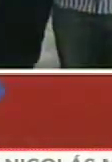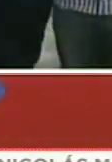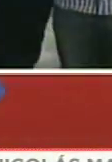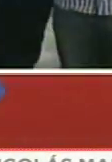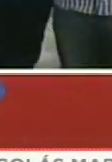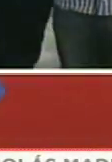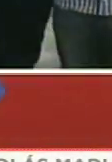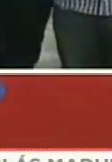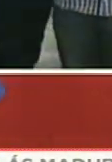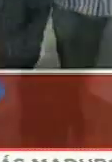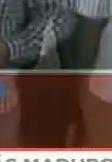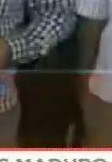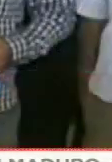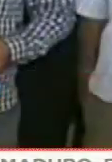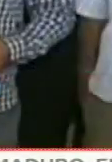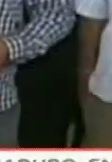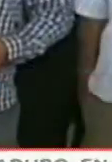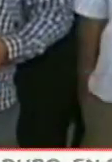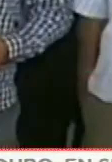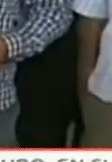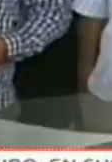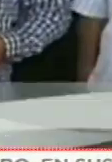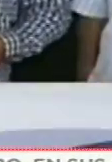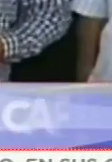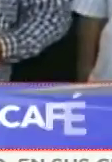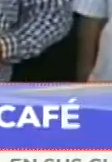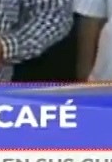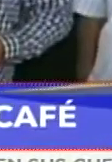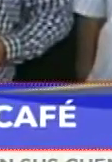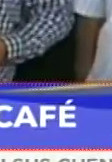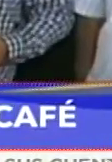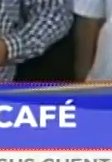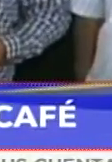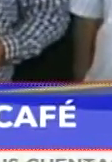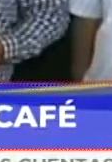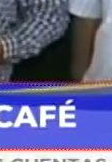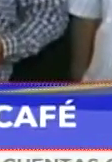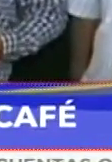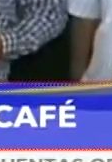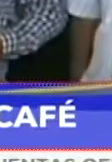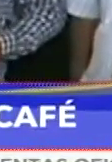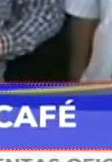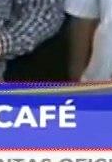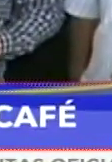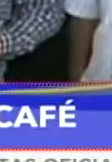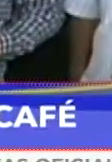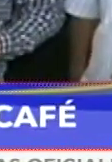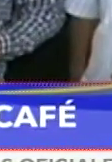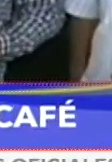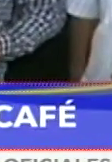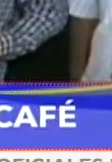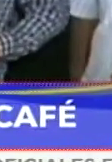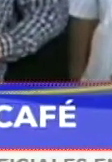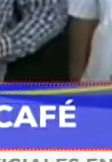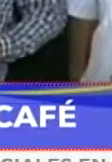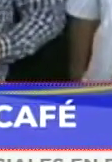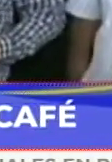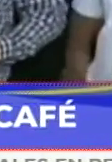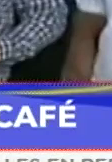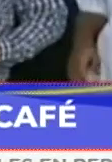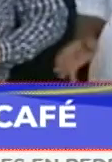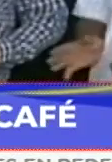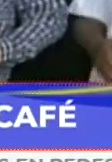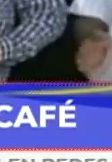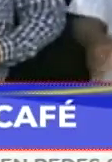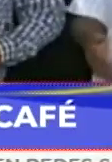Saludos, hermano presidente. Nos encontramos en la comuna Che Guevara del municipio Caranciolo